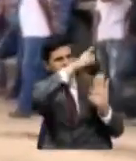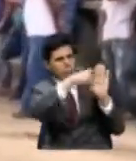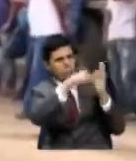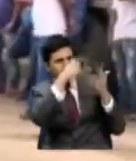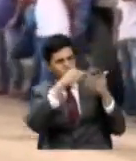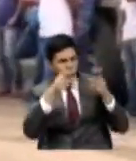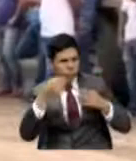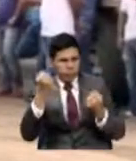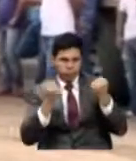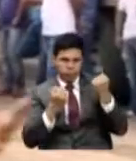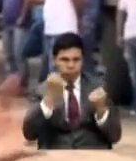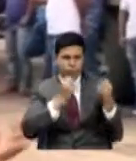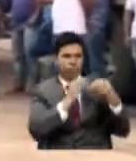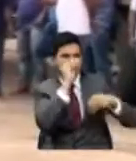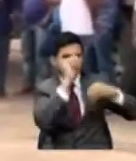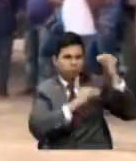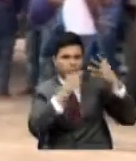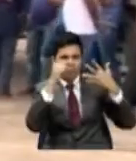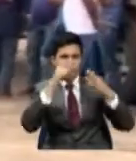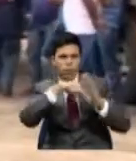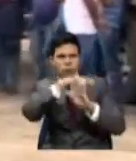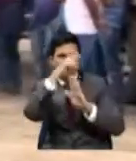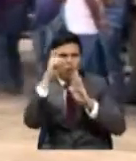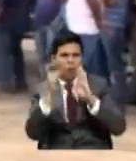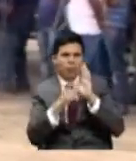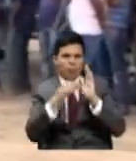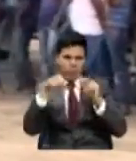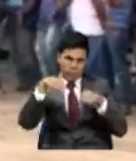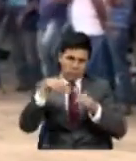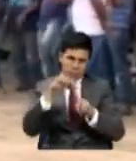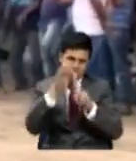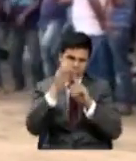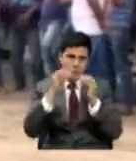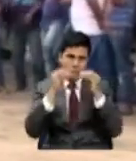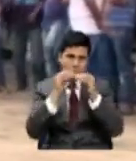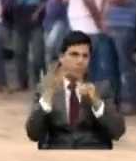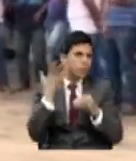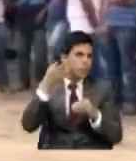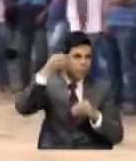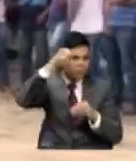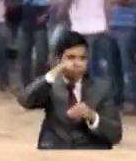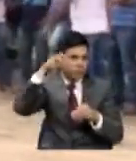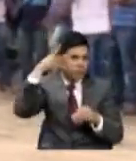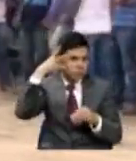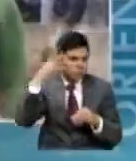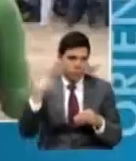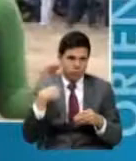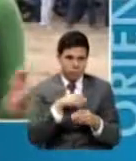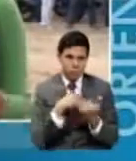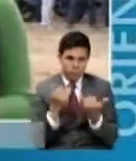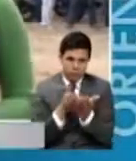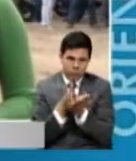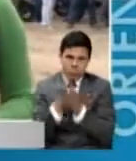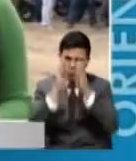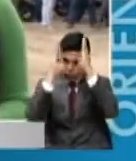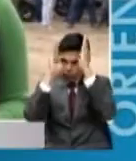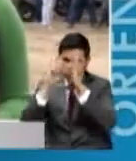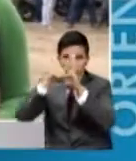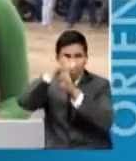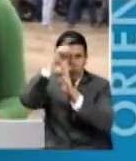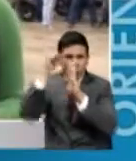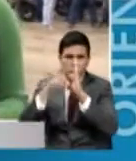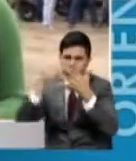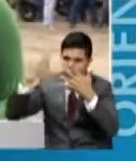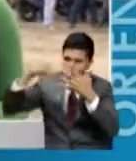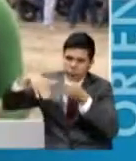los camioneros, por supuesto, de todo el país y de acá, específicamente de Ocaña Norte de Santander. Nosotros nos mantendremos al tanto ante